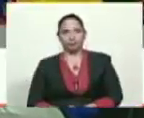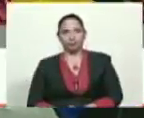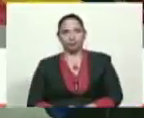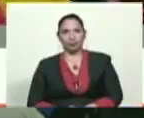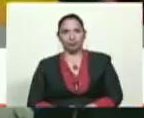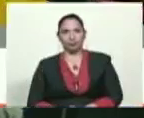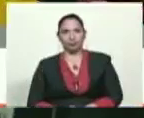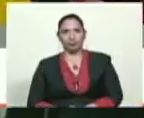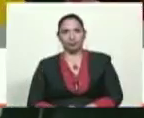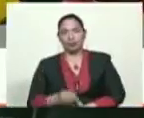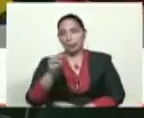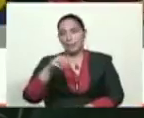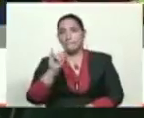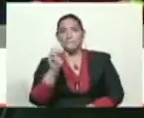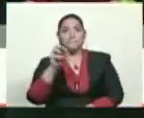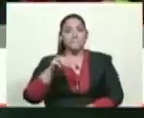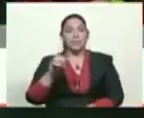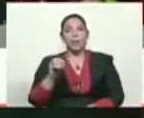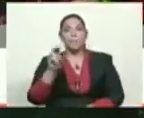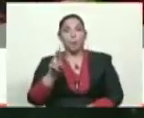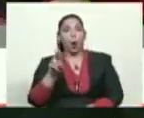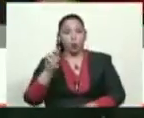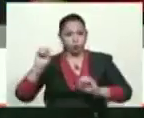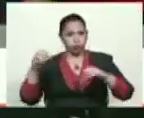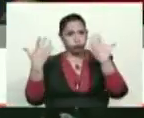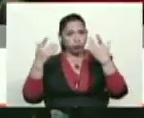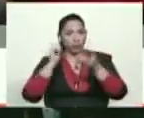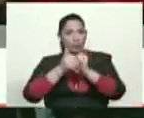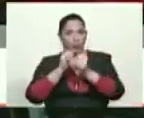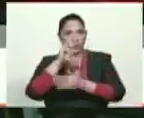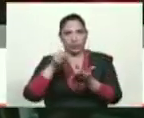minu vargas gloria del deporte nacional